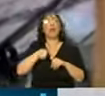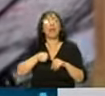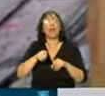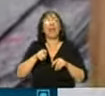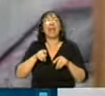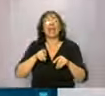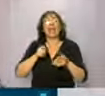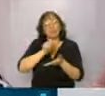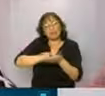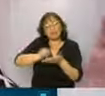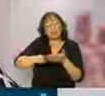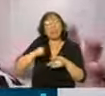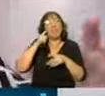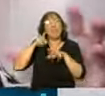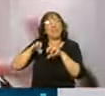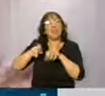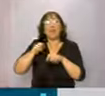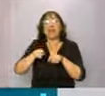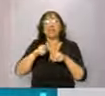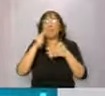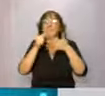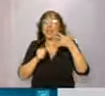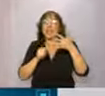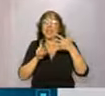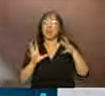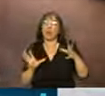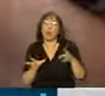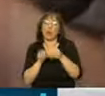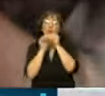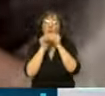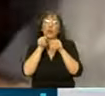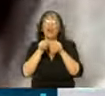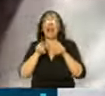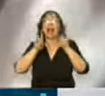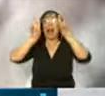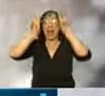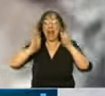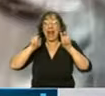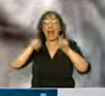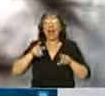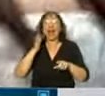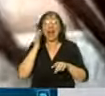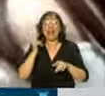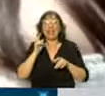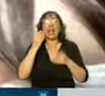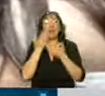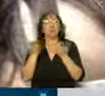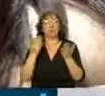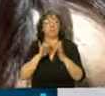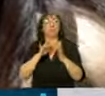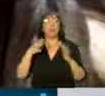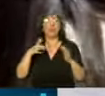un compositor. Son todas unas materias que van coadyuvando en que el hecho artístico tenga un brillo y tenga